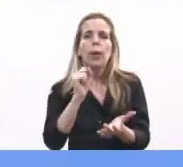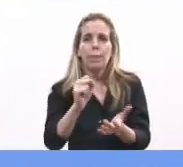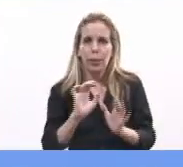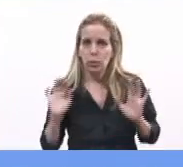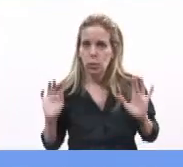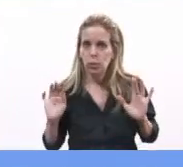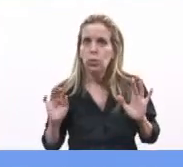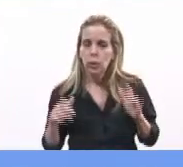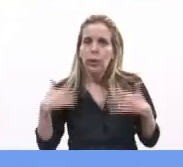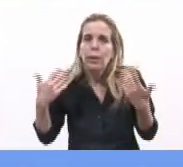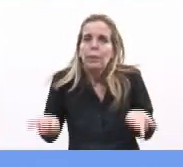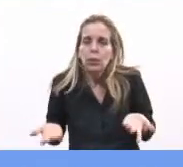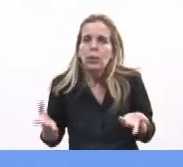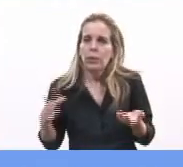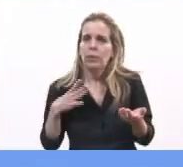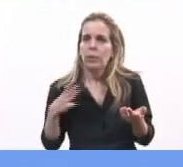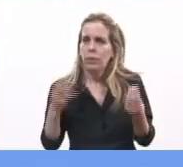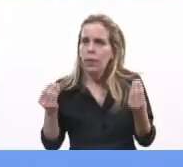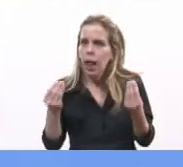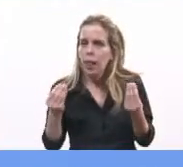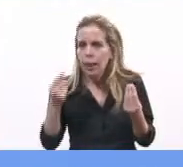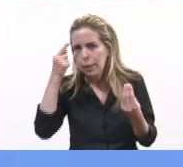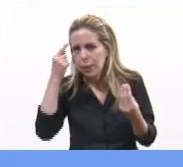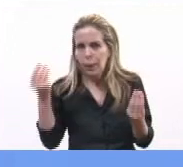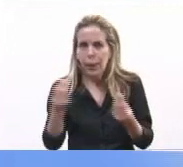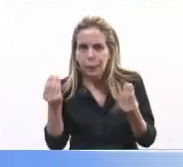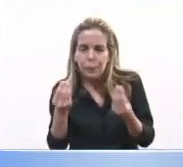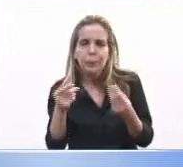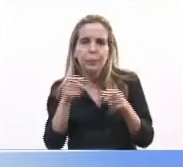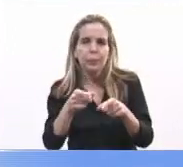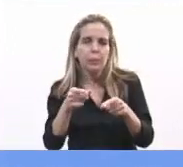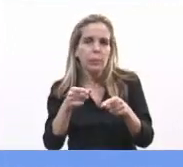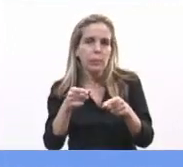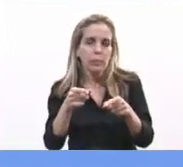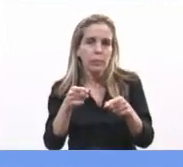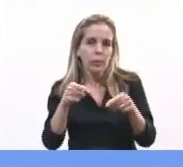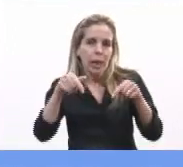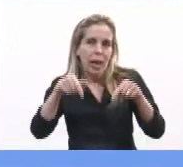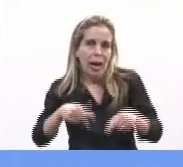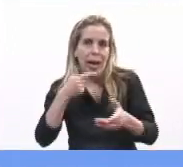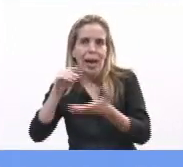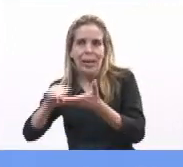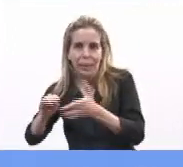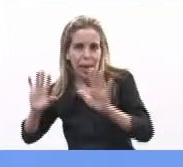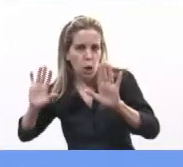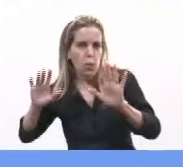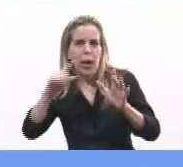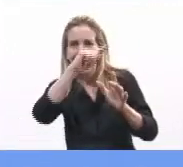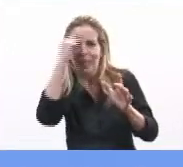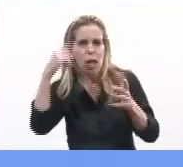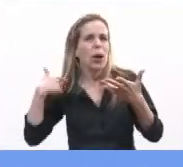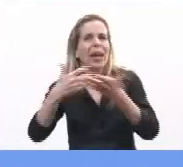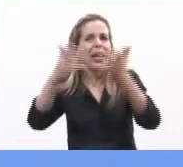nos está faltando poner sobre sobre la discusión no sólo aquí sino como estaba la otra